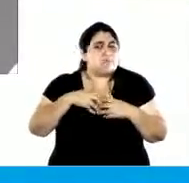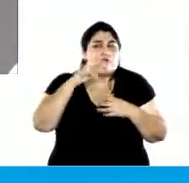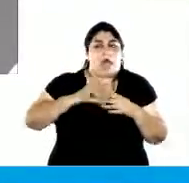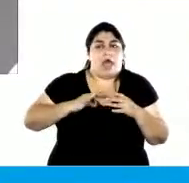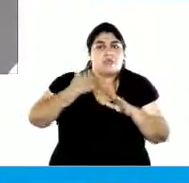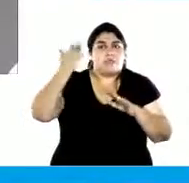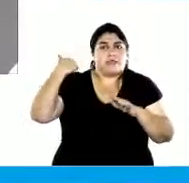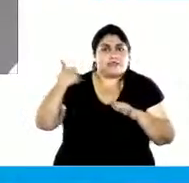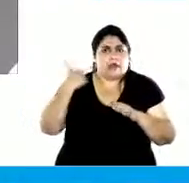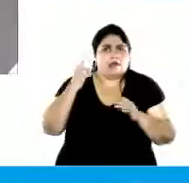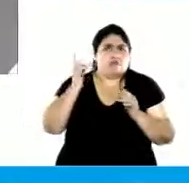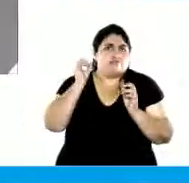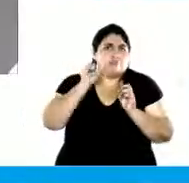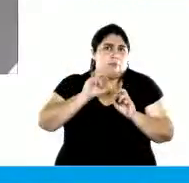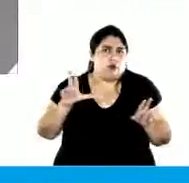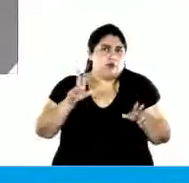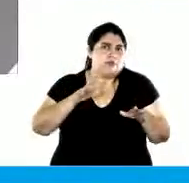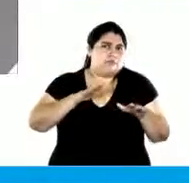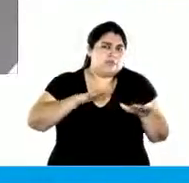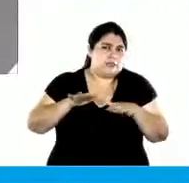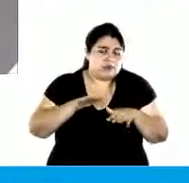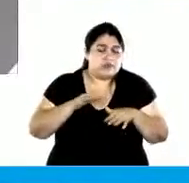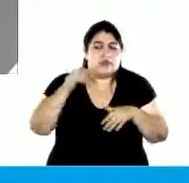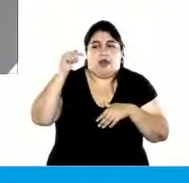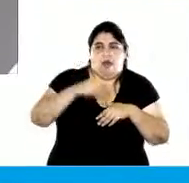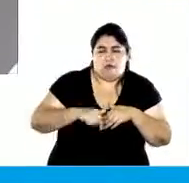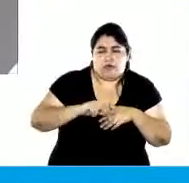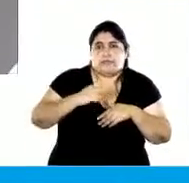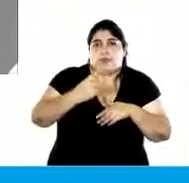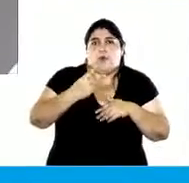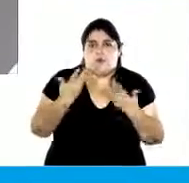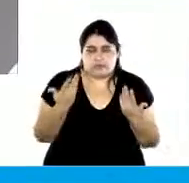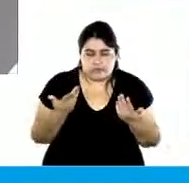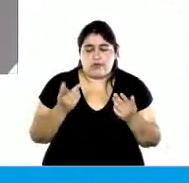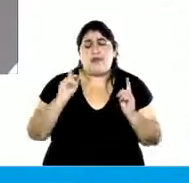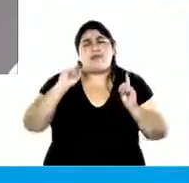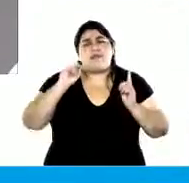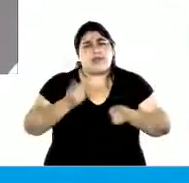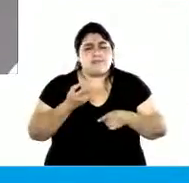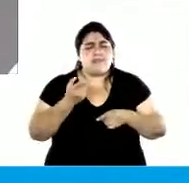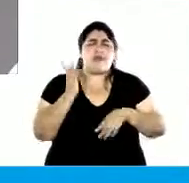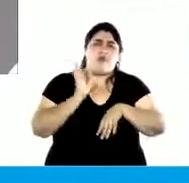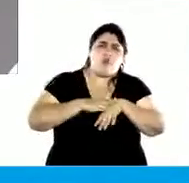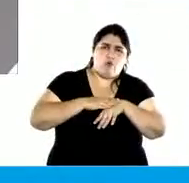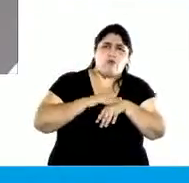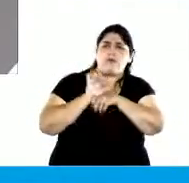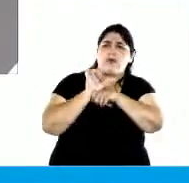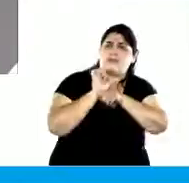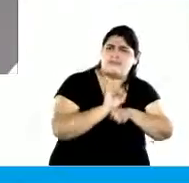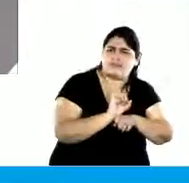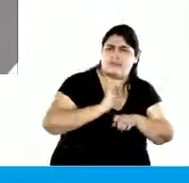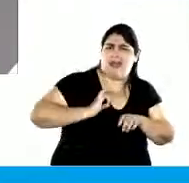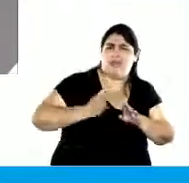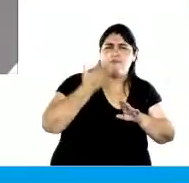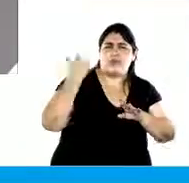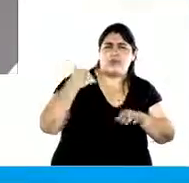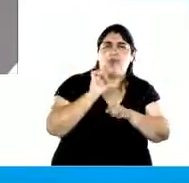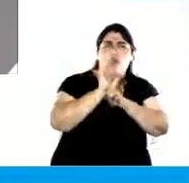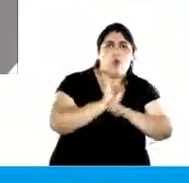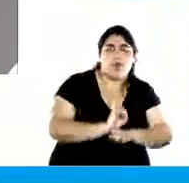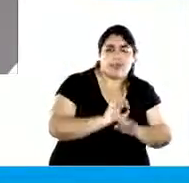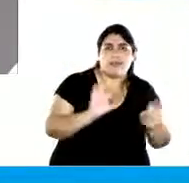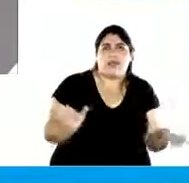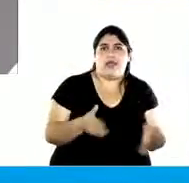pasado, pero que también fue generada por una cuarentena extensísima que se